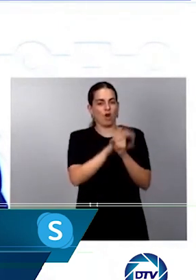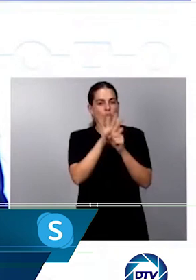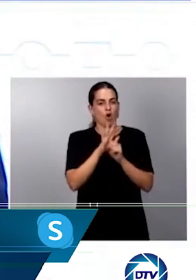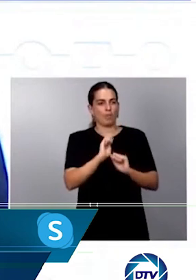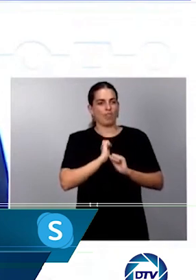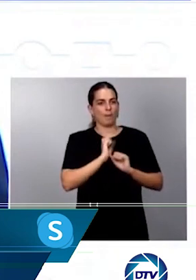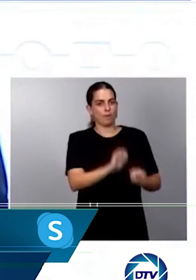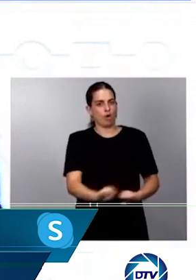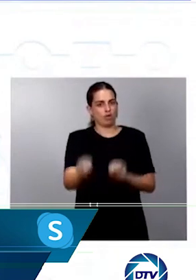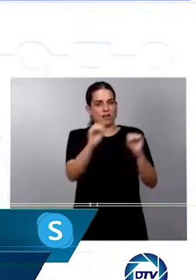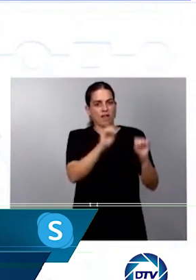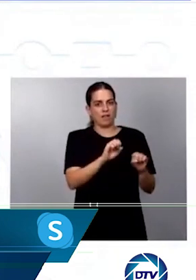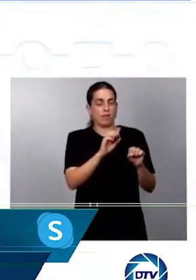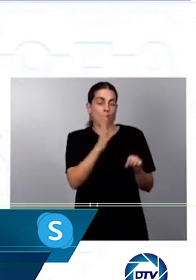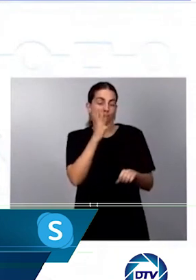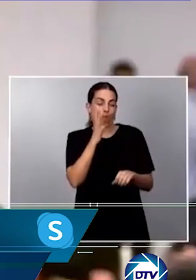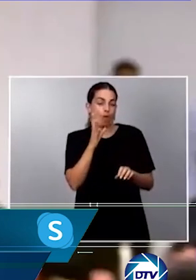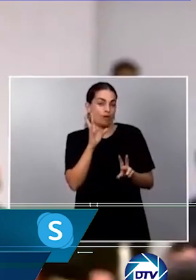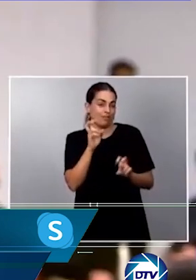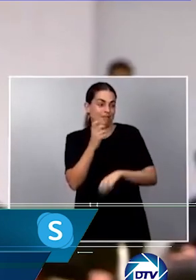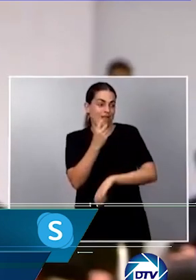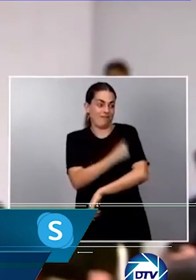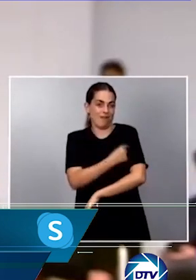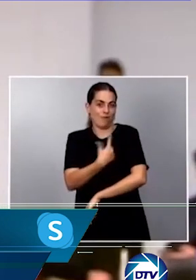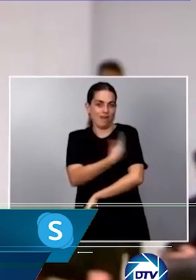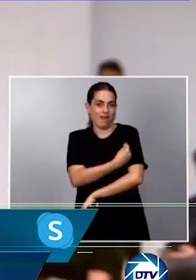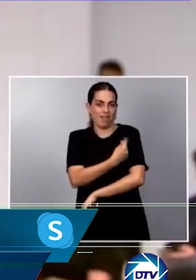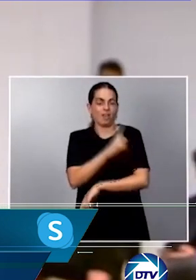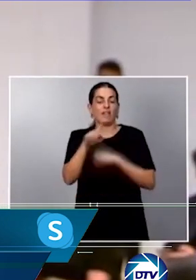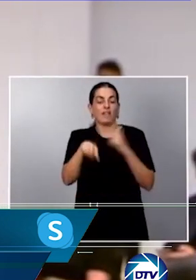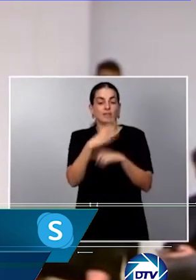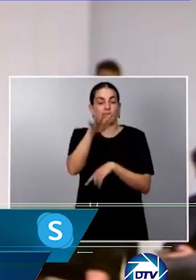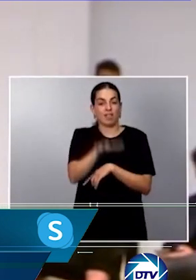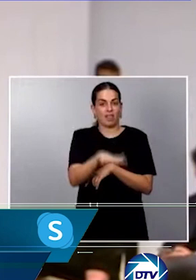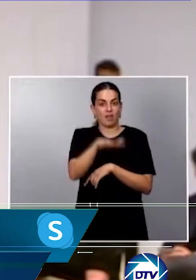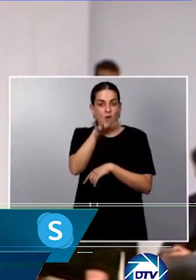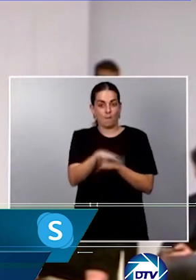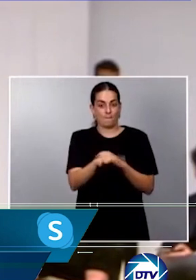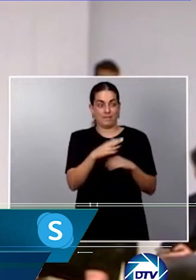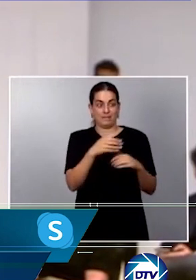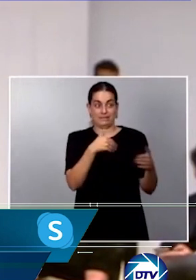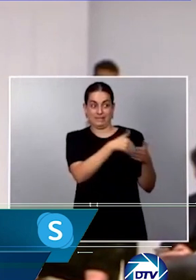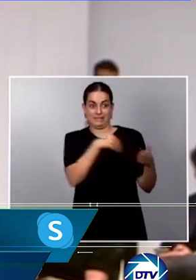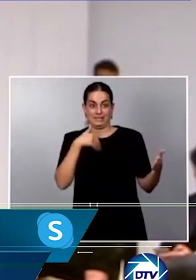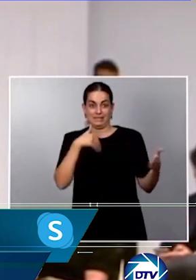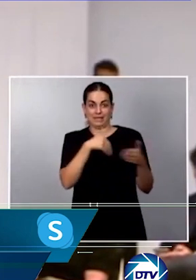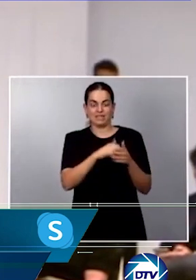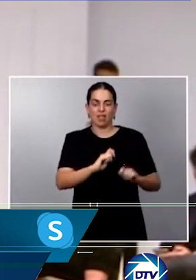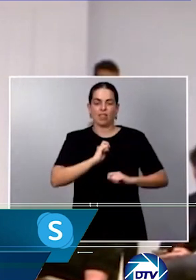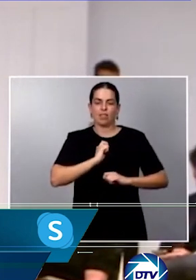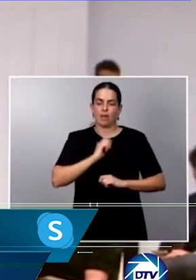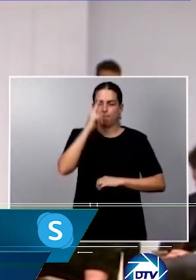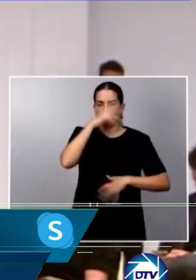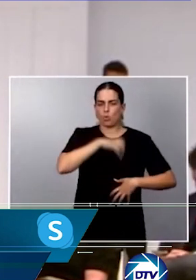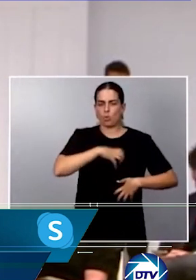excluyendo energía y alimentos. En cuanto al crecimiento, pues primero, no es crecimiento, Rebotar no